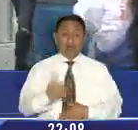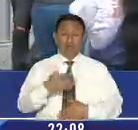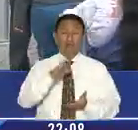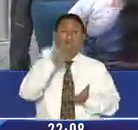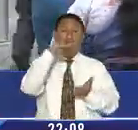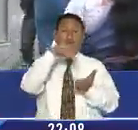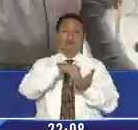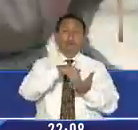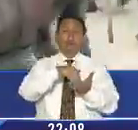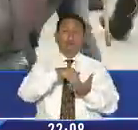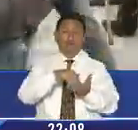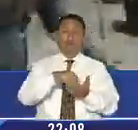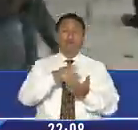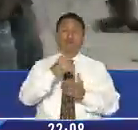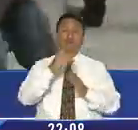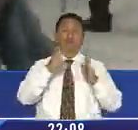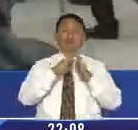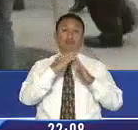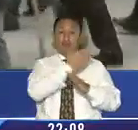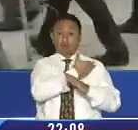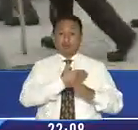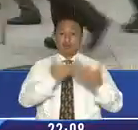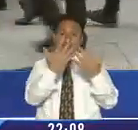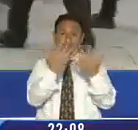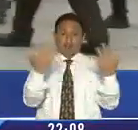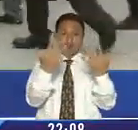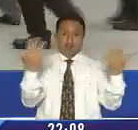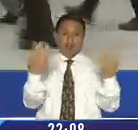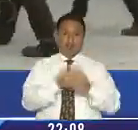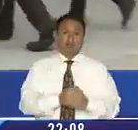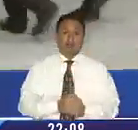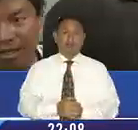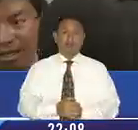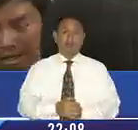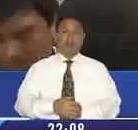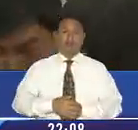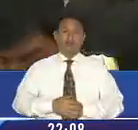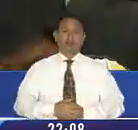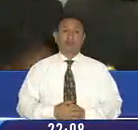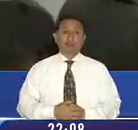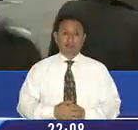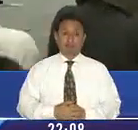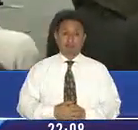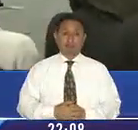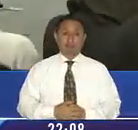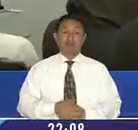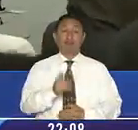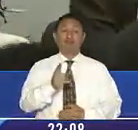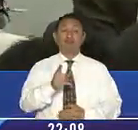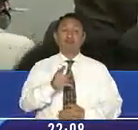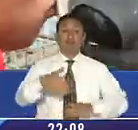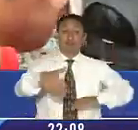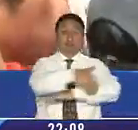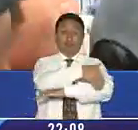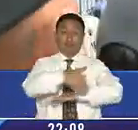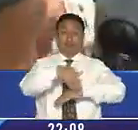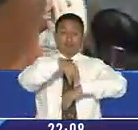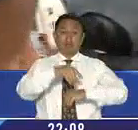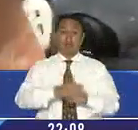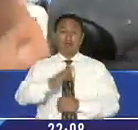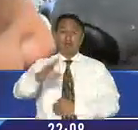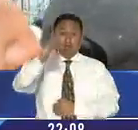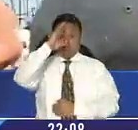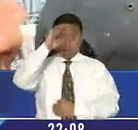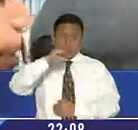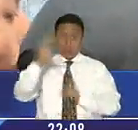el perímetro del Palacio de Gobierno se encontraba vallado y custodiado por la fuerza pública. En una de las calles aledañas tomaron contacto con la